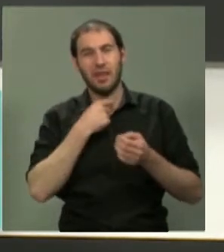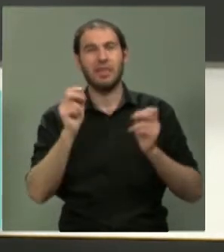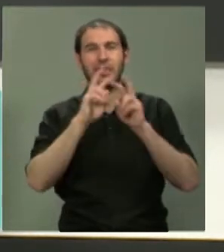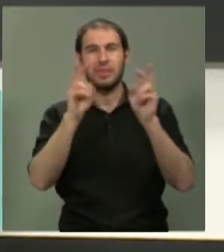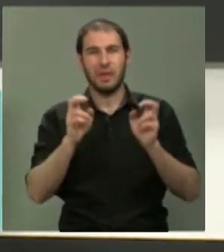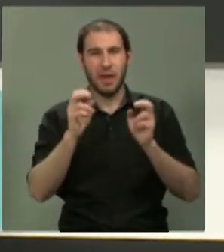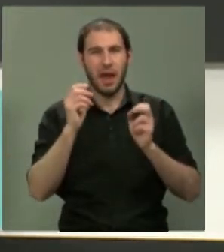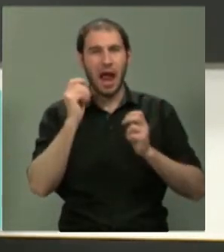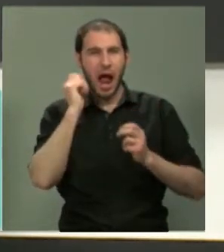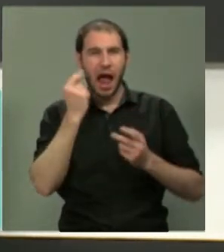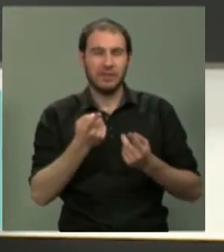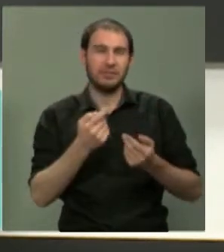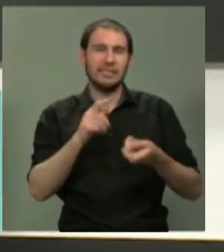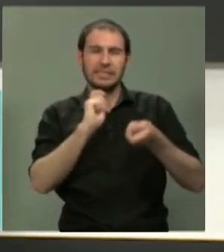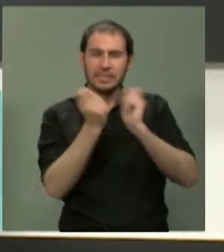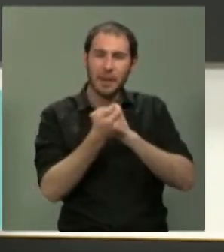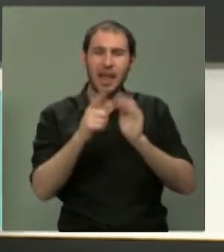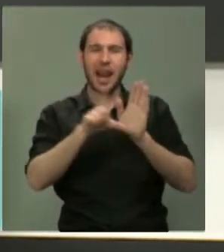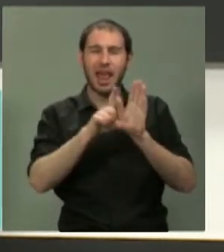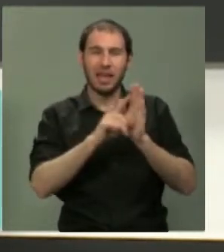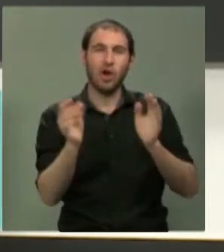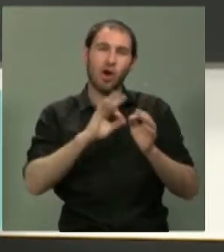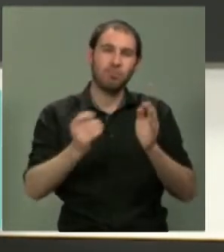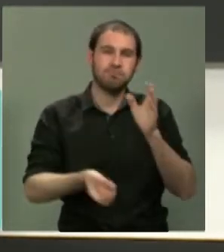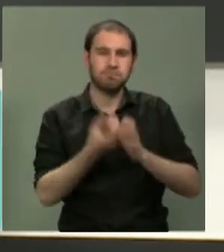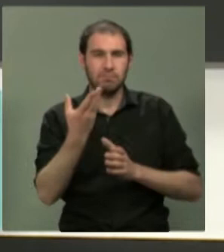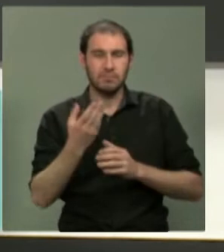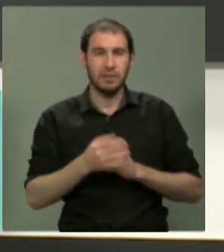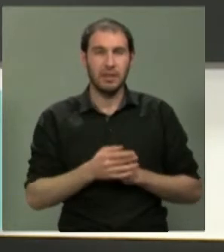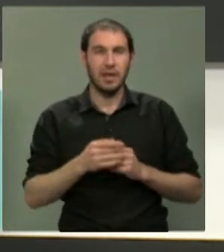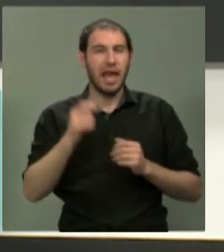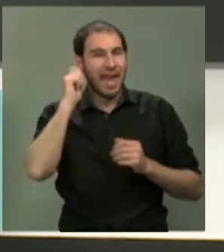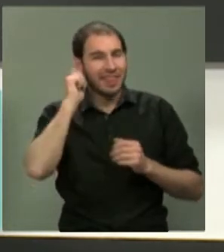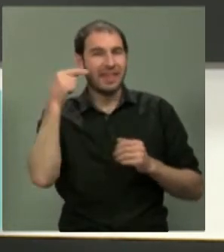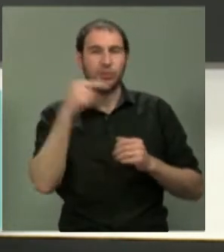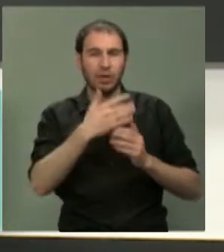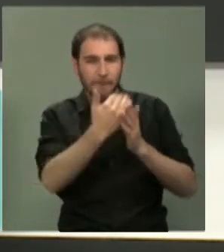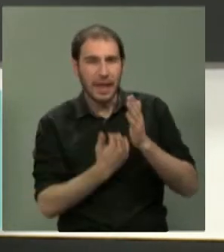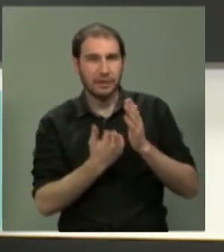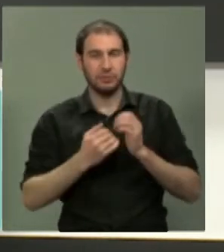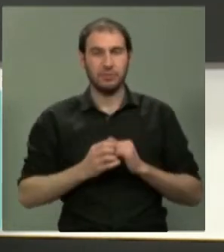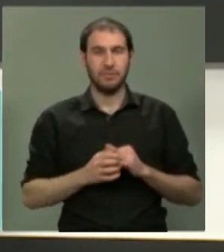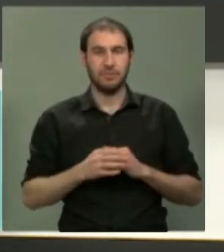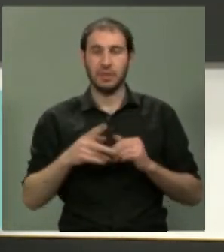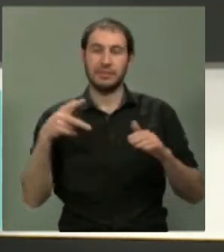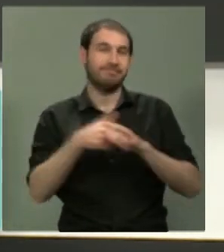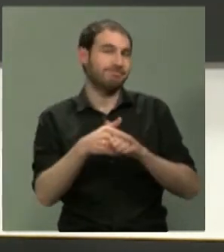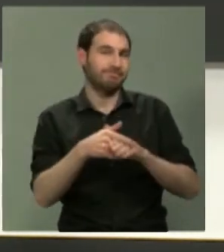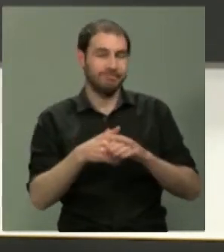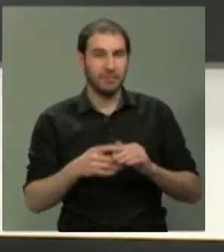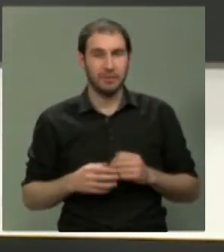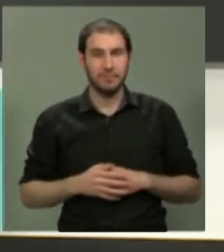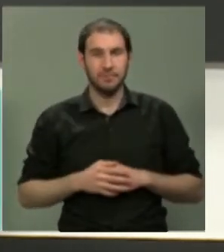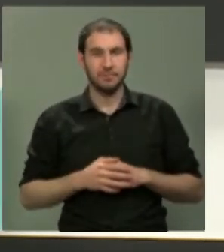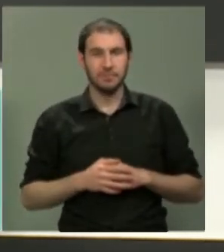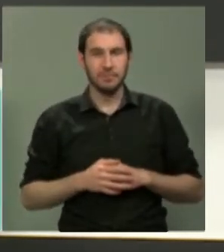de, reformular la ley o generar la baja de la edad de imputabilidad. Se cortó eso,